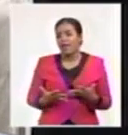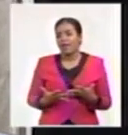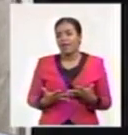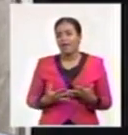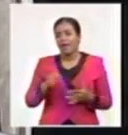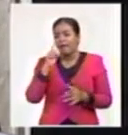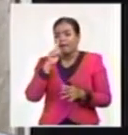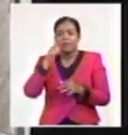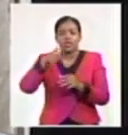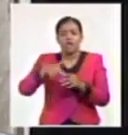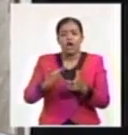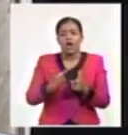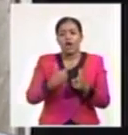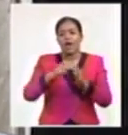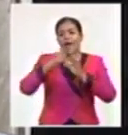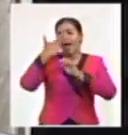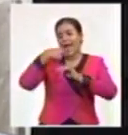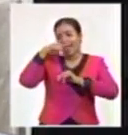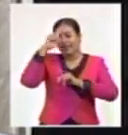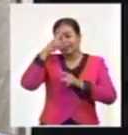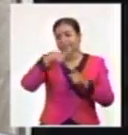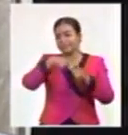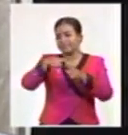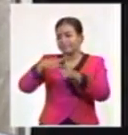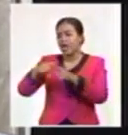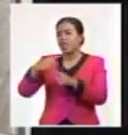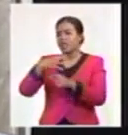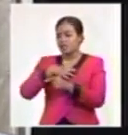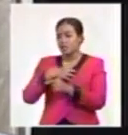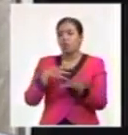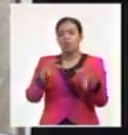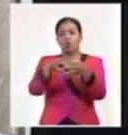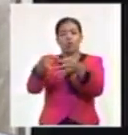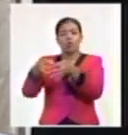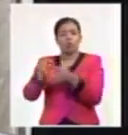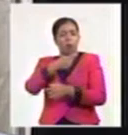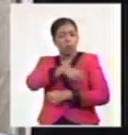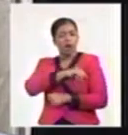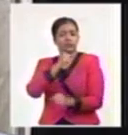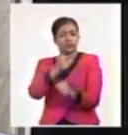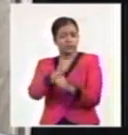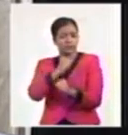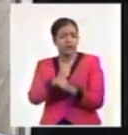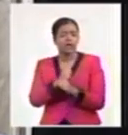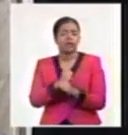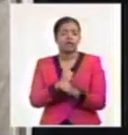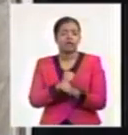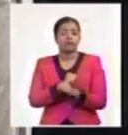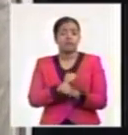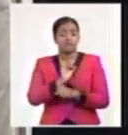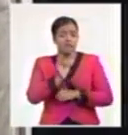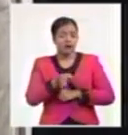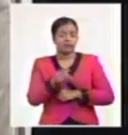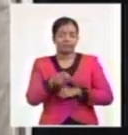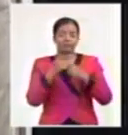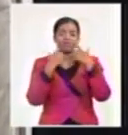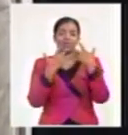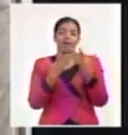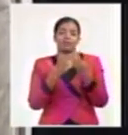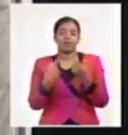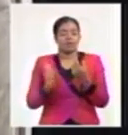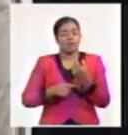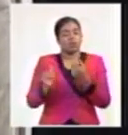recursos naturales, tiene mano de obra, o sea, yo creo que ciertamente hay que buscar